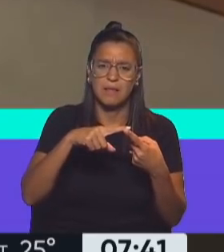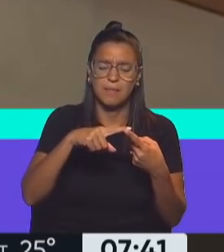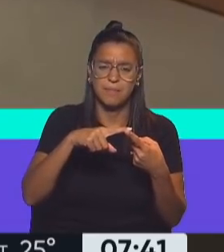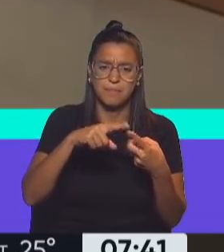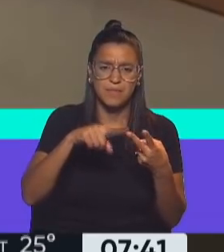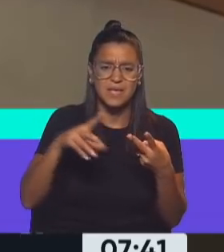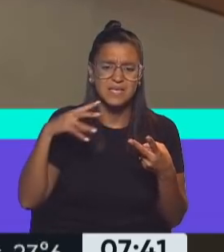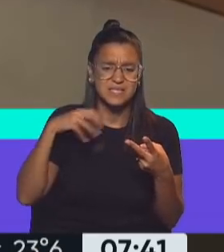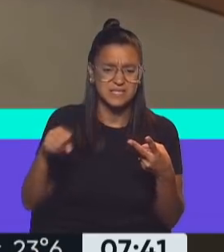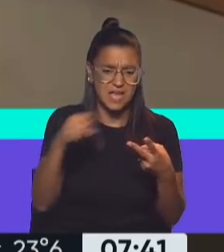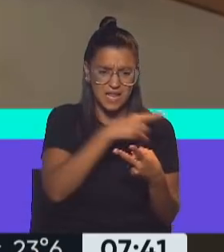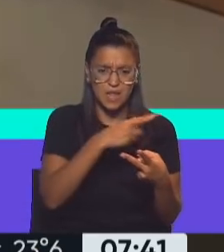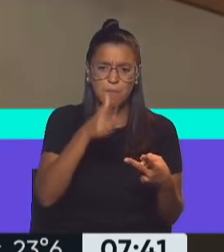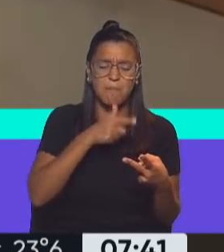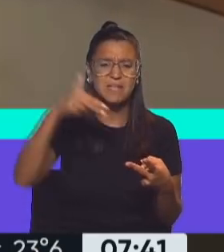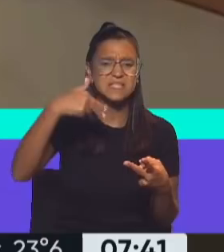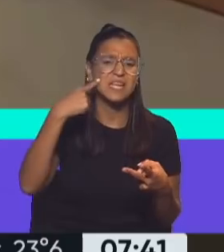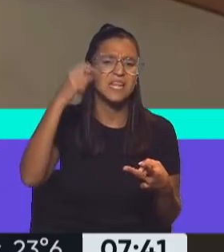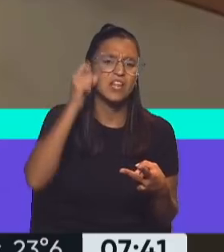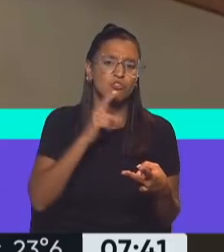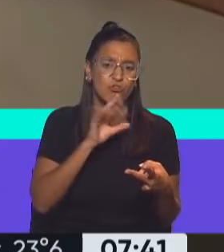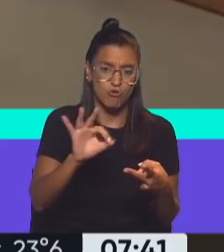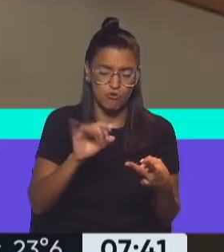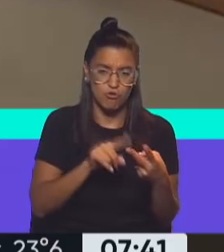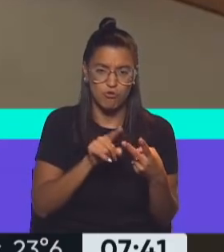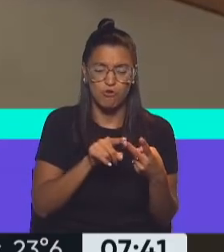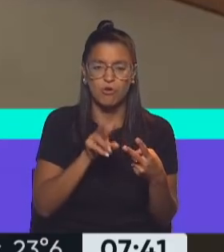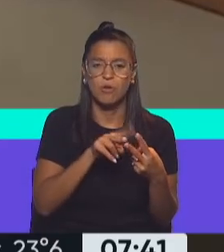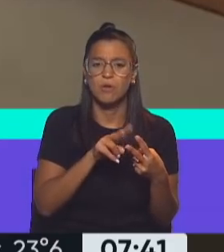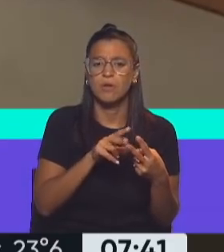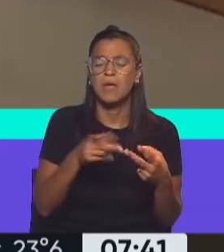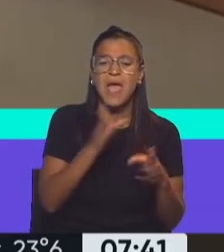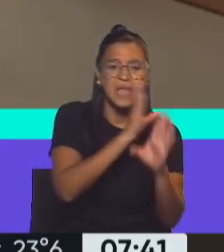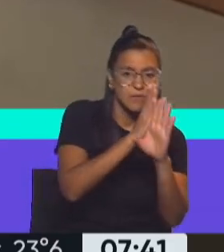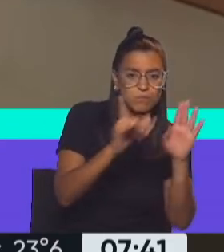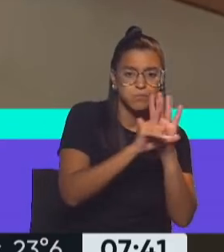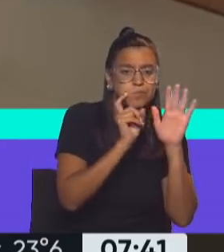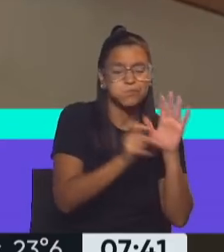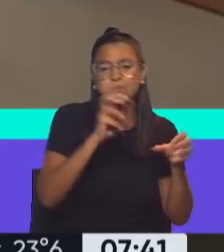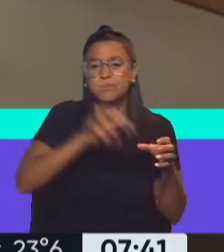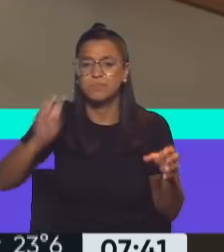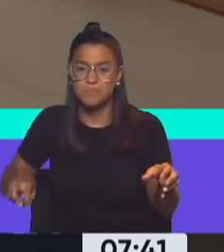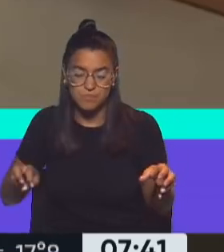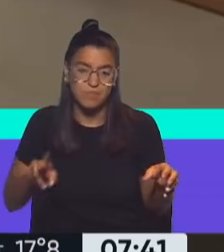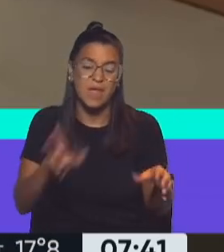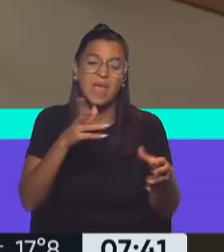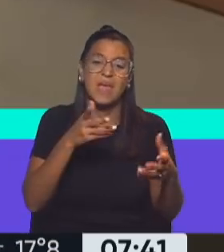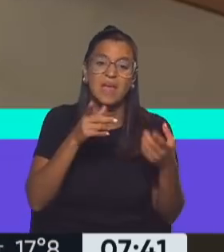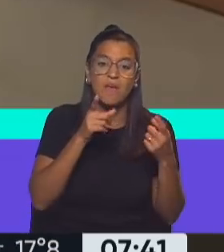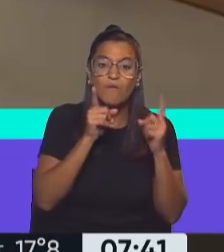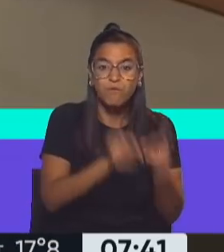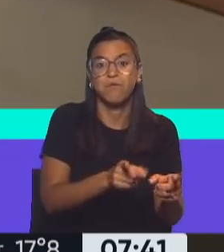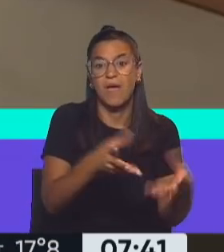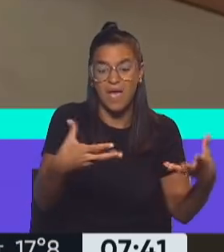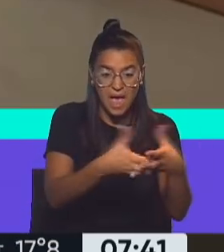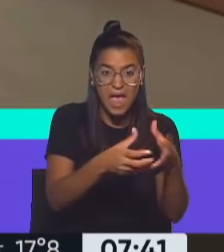al secretario de él, creo que el nieto de apellido, de una causa de espionaje. Y los que habían quedado pegados,